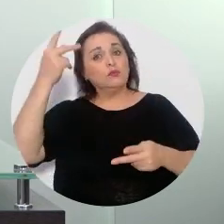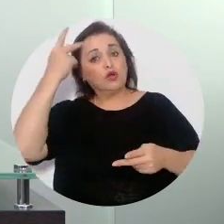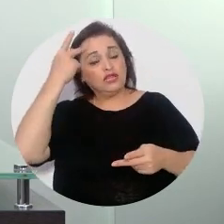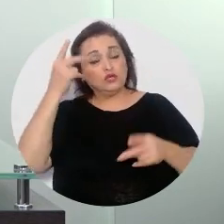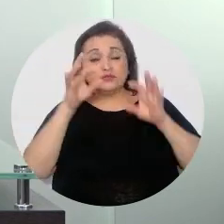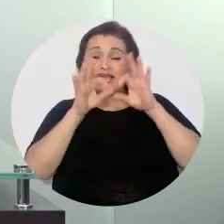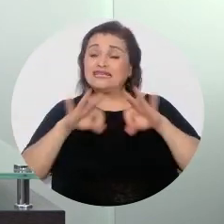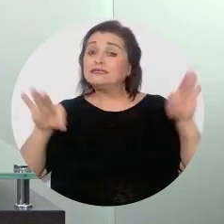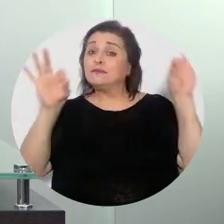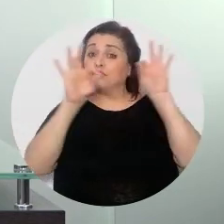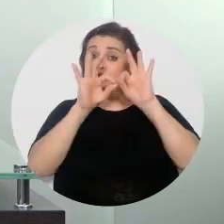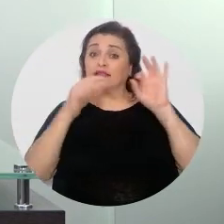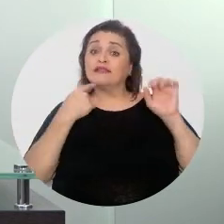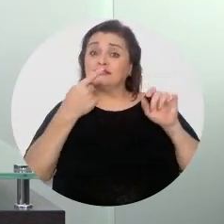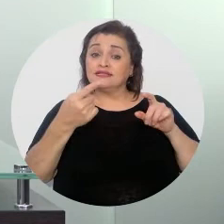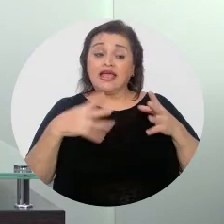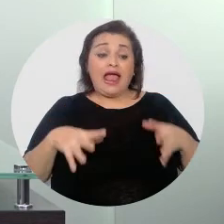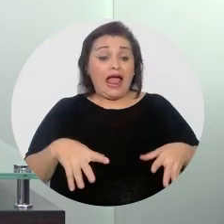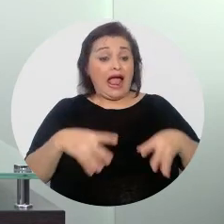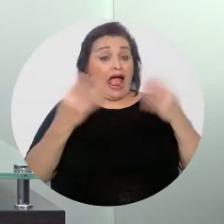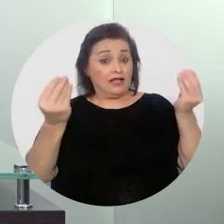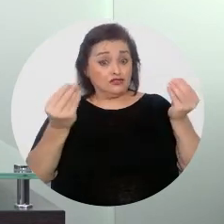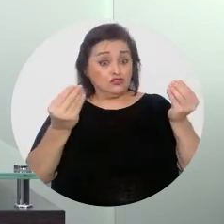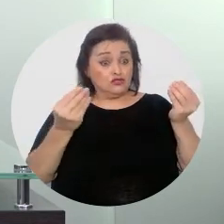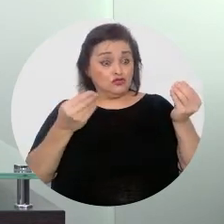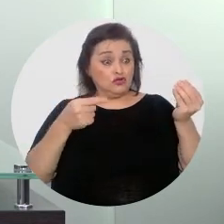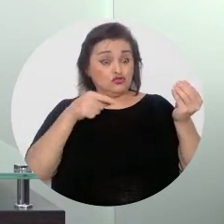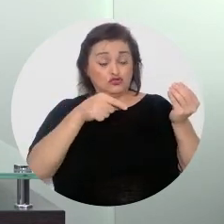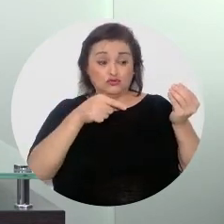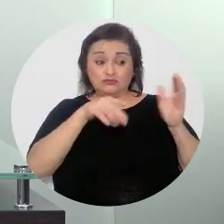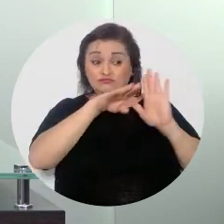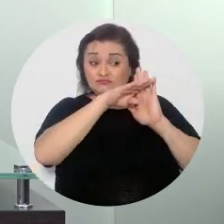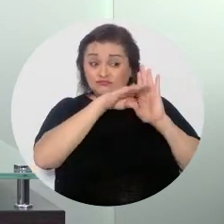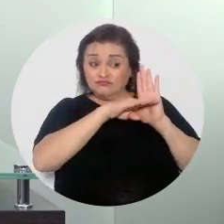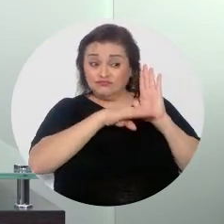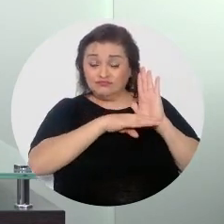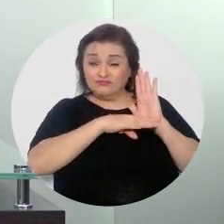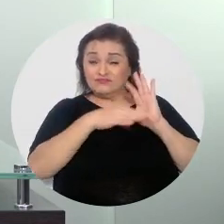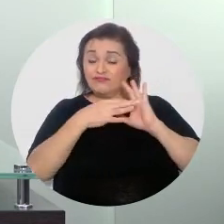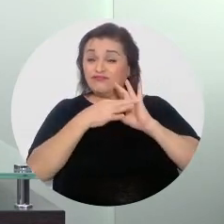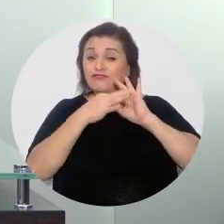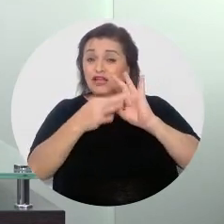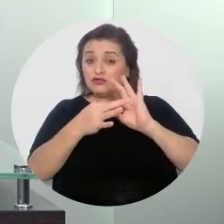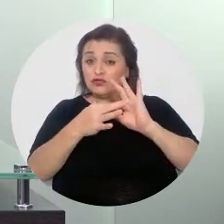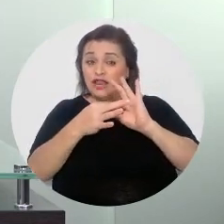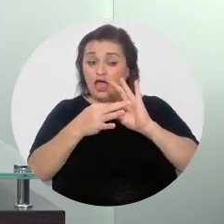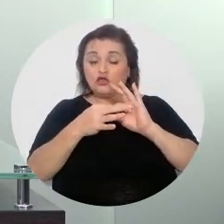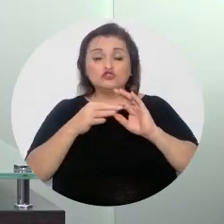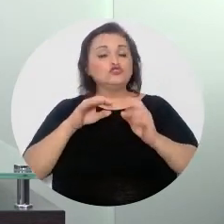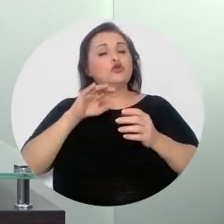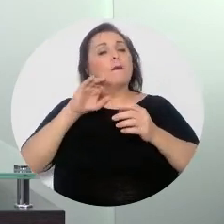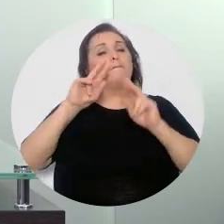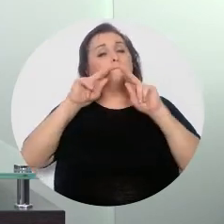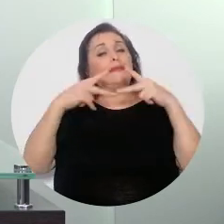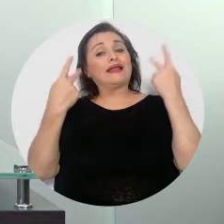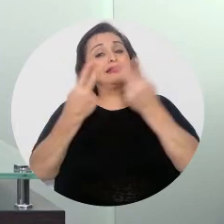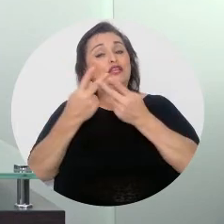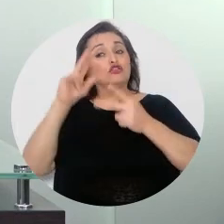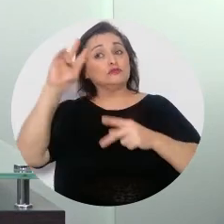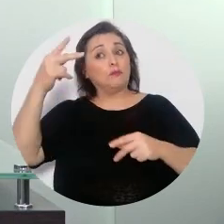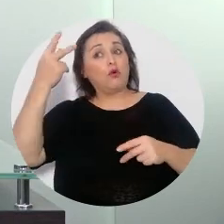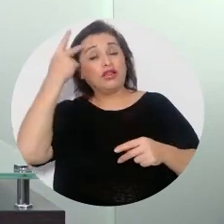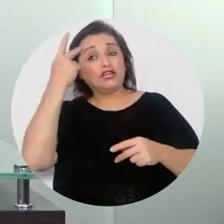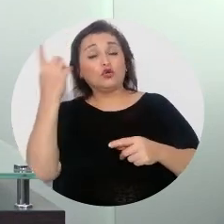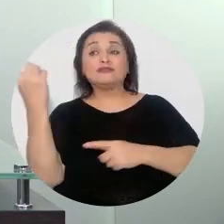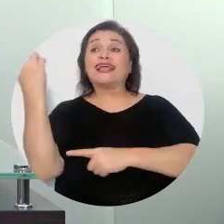políticos. Es importante señalar que los gastos que deben incluirse en esa liquidación son aquellos que incurren los